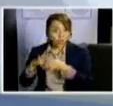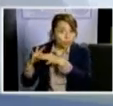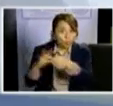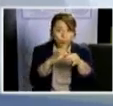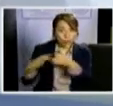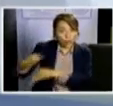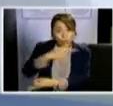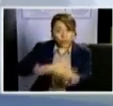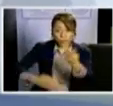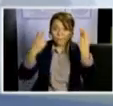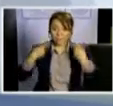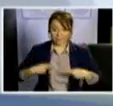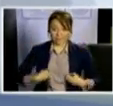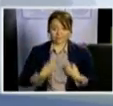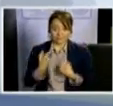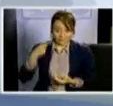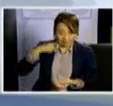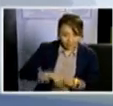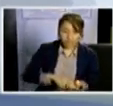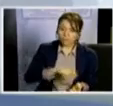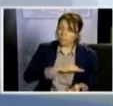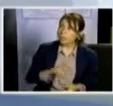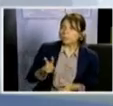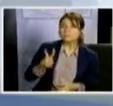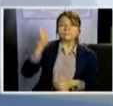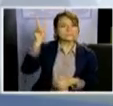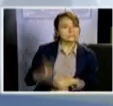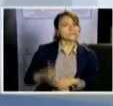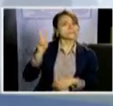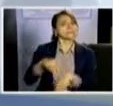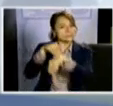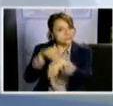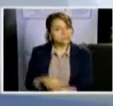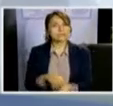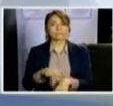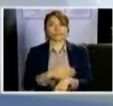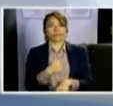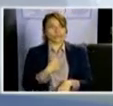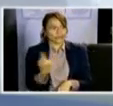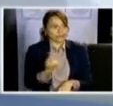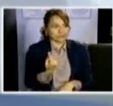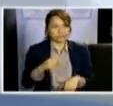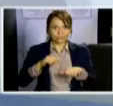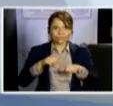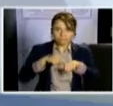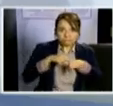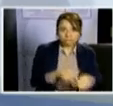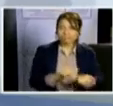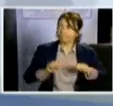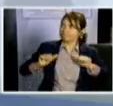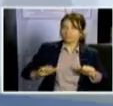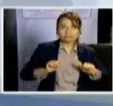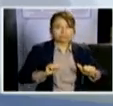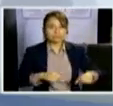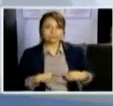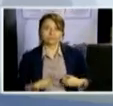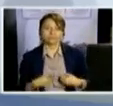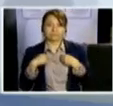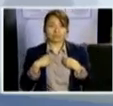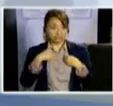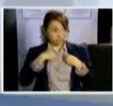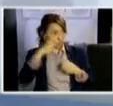de que necesitamos permanecer en la tierra, donde la sociedad sea consciente de que los recursos naturales de esta tierra no son nuestros, ni somos